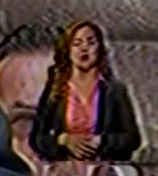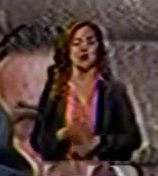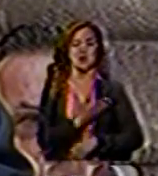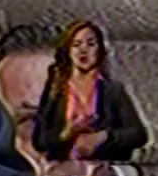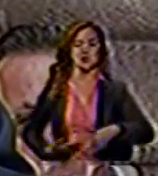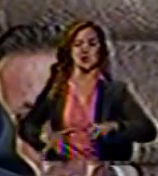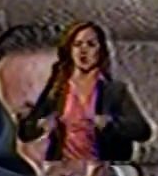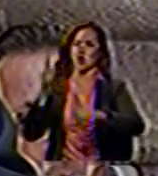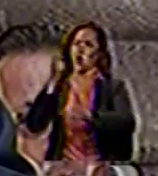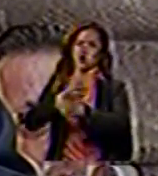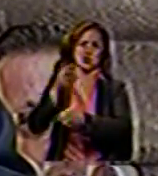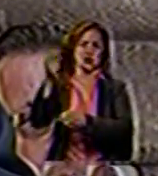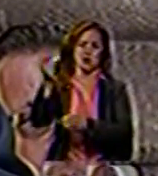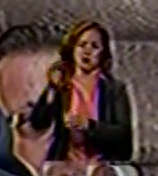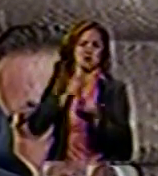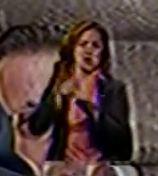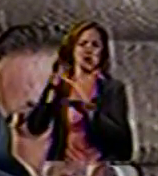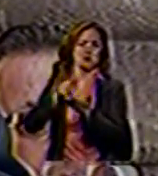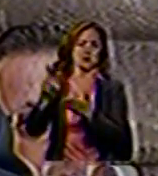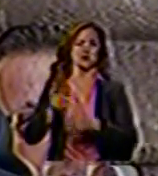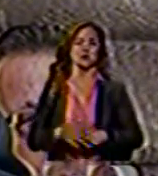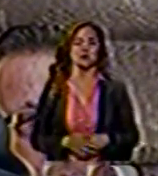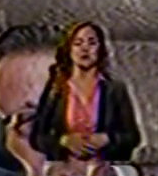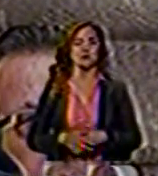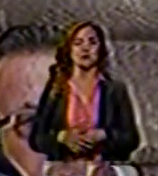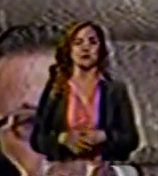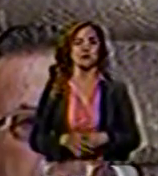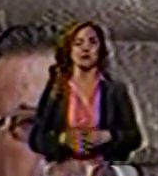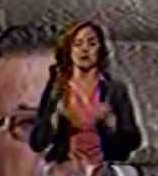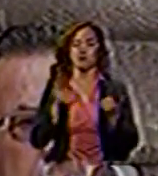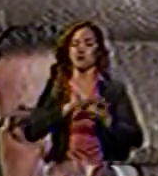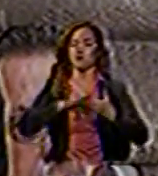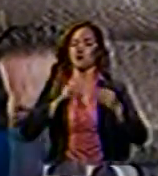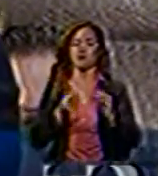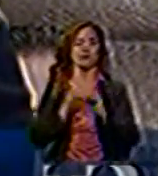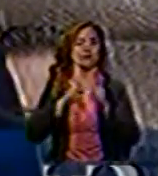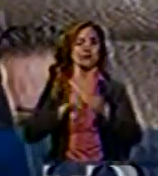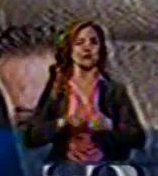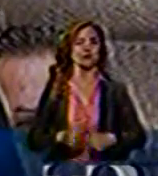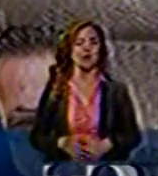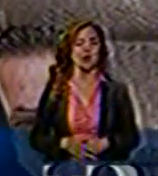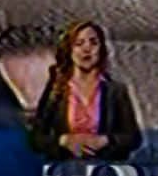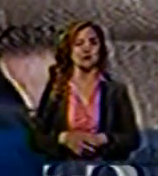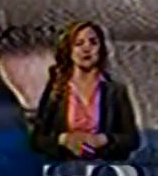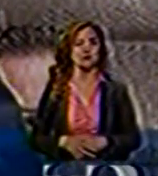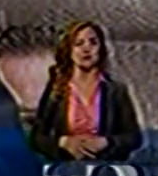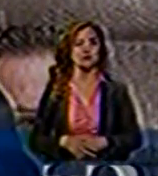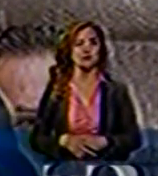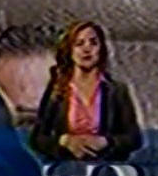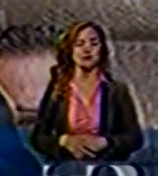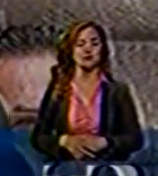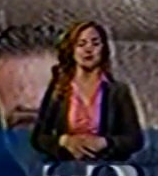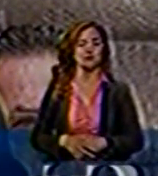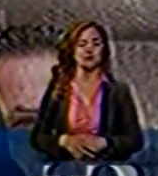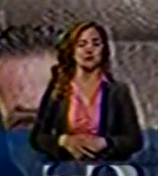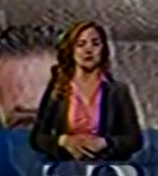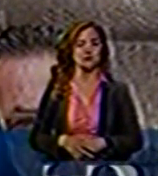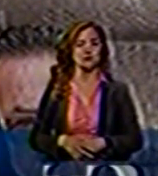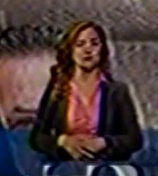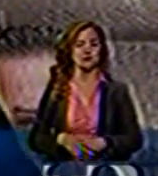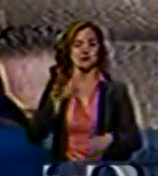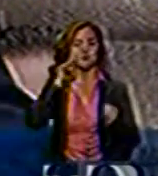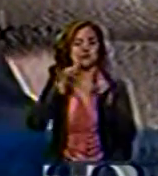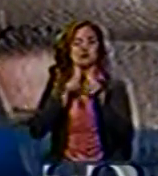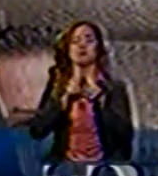inmediatamente tomar todas las medidas creativas para poder resolver esta problemática. De igual manera, tomamos conocimiento del acuerdo